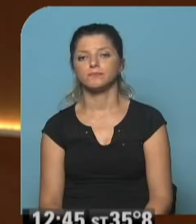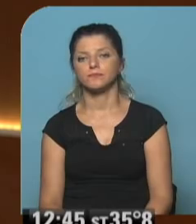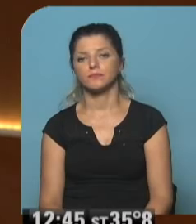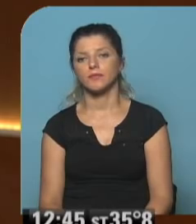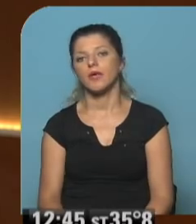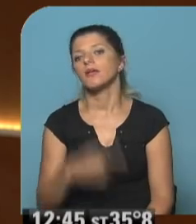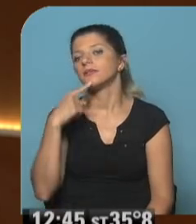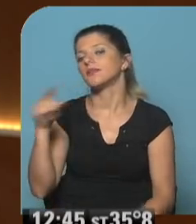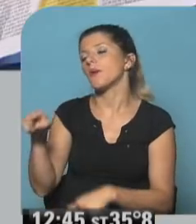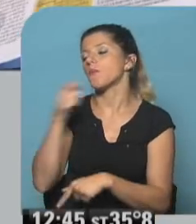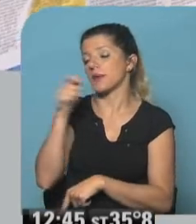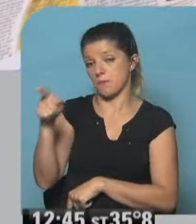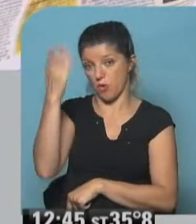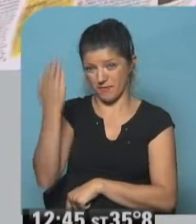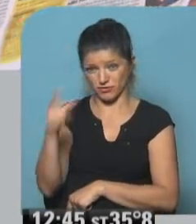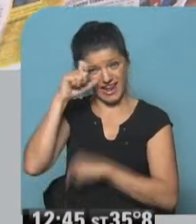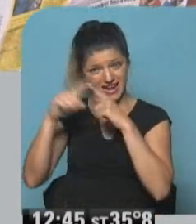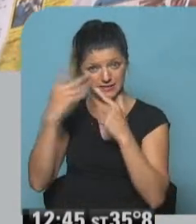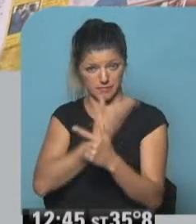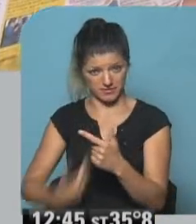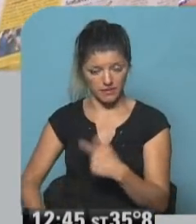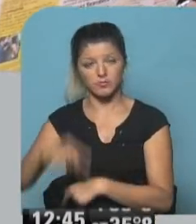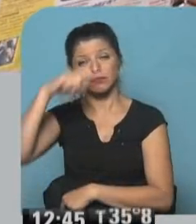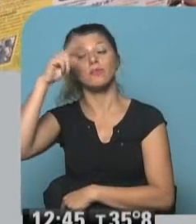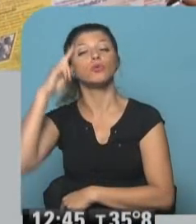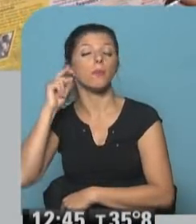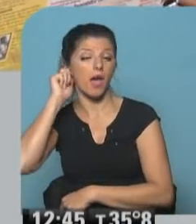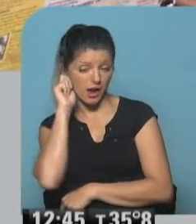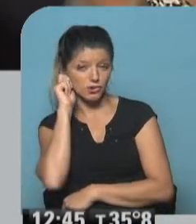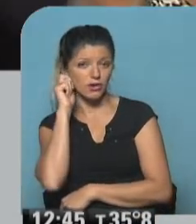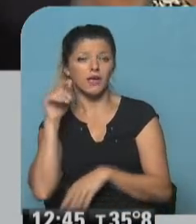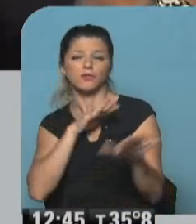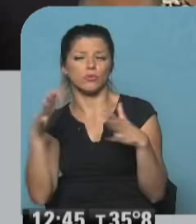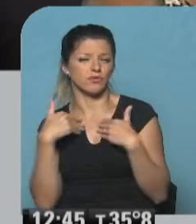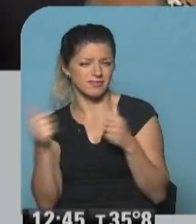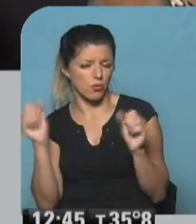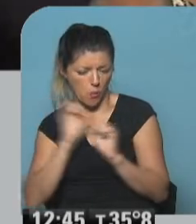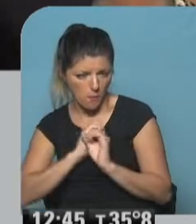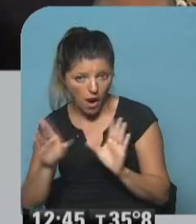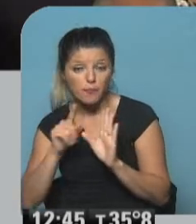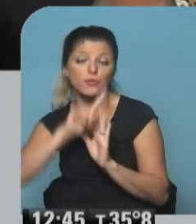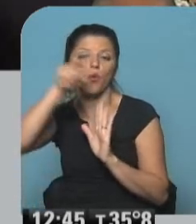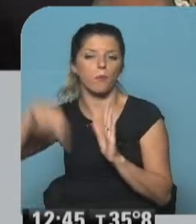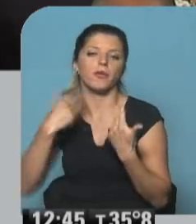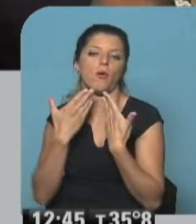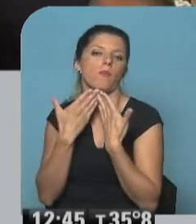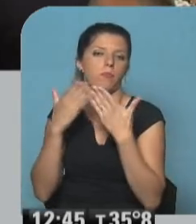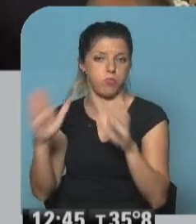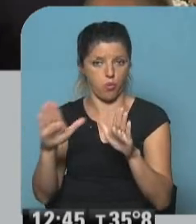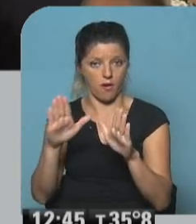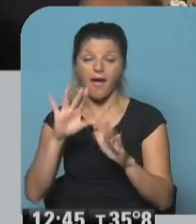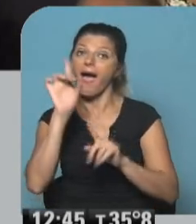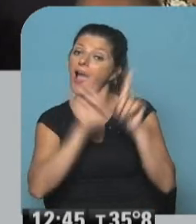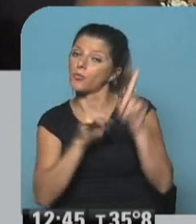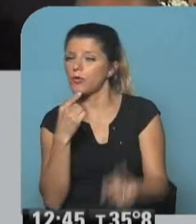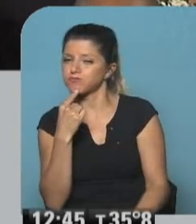por razones humanitarias, por sus 79 años, por una situación de salud que se describe como precaria, a pesar de que muchos tienen dudas respecto